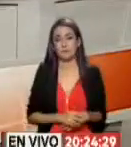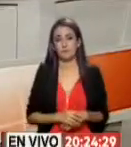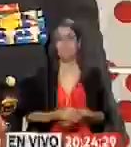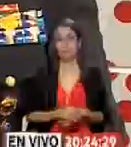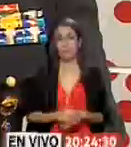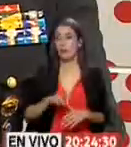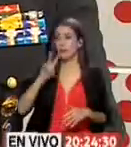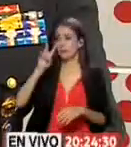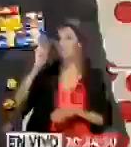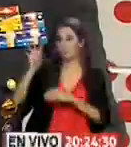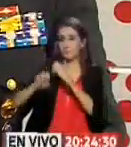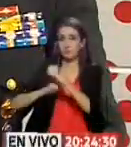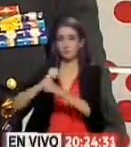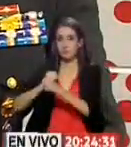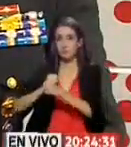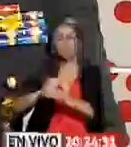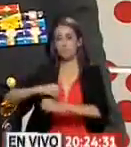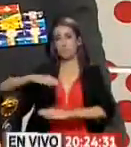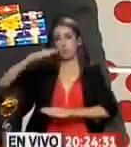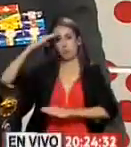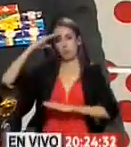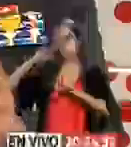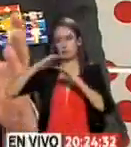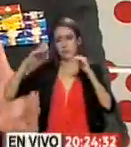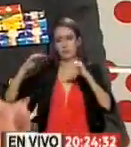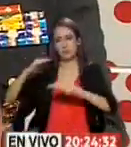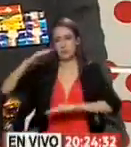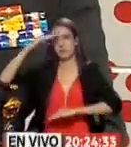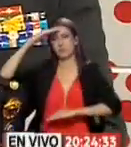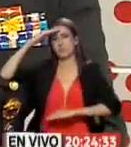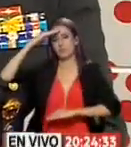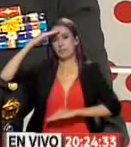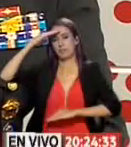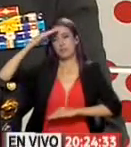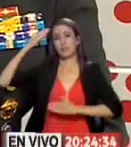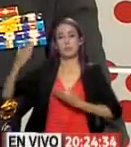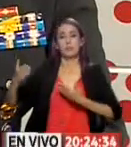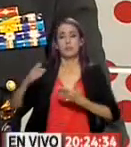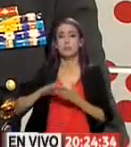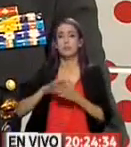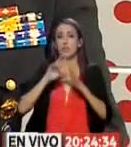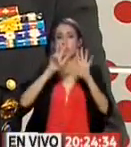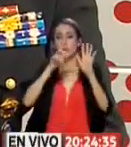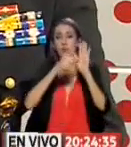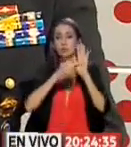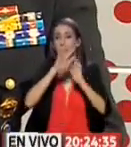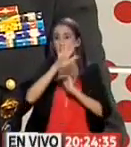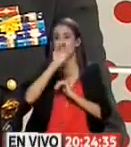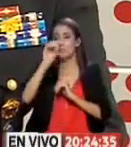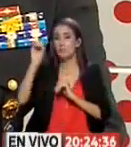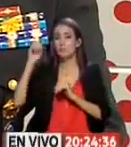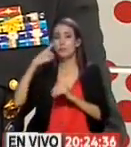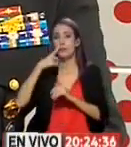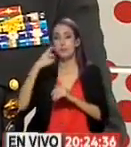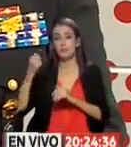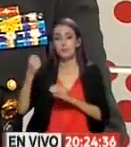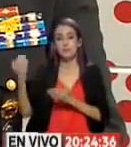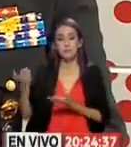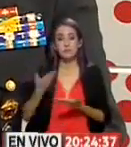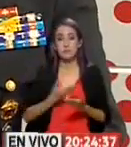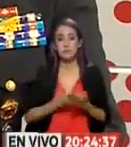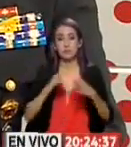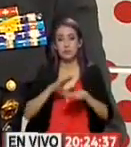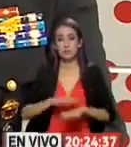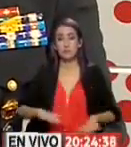Hace 24 años era un teniente, parte de todo un equipo de un engranaje de 8.500 hombres que fueron desplazados al Valle